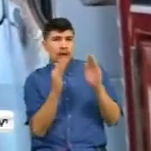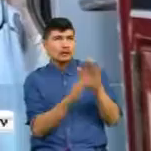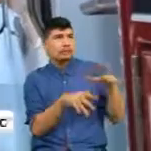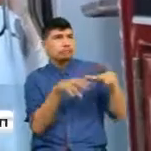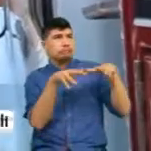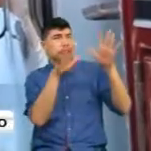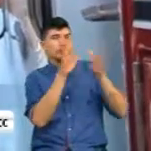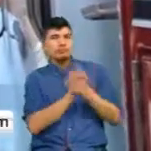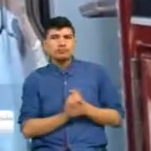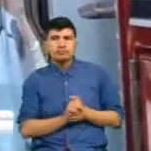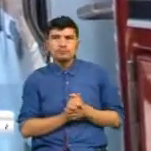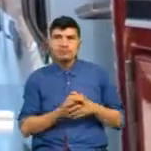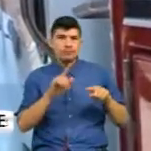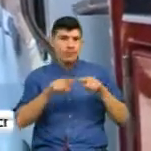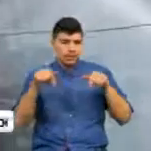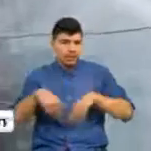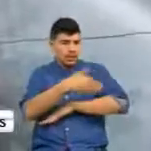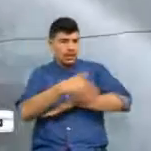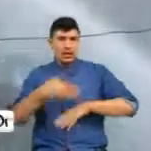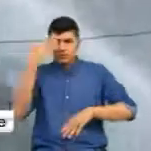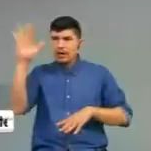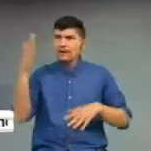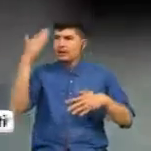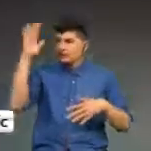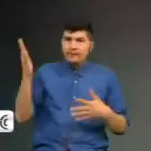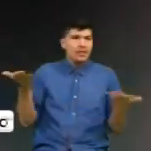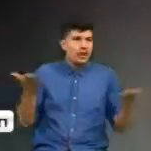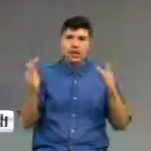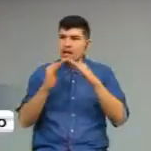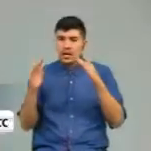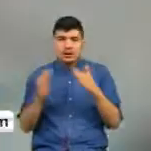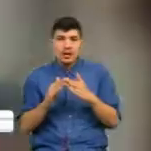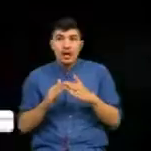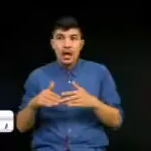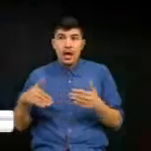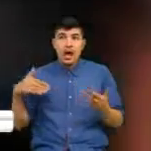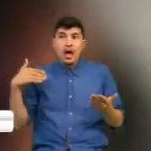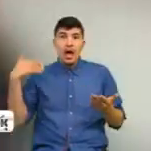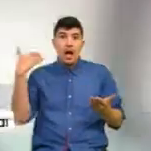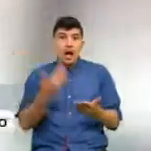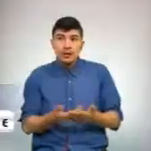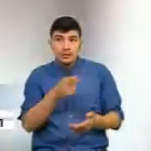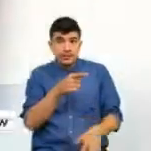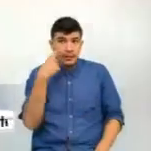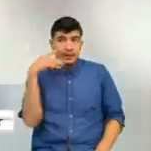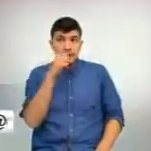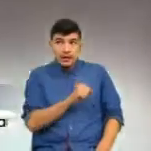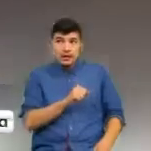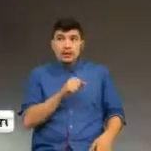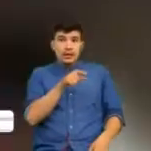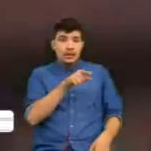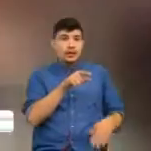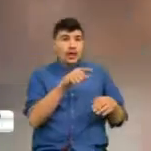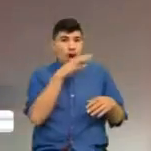pero acá en la cuadra, pero no sabíamos de qué casa era, hasta que descubrimos que era la casa de don José,